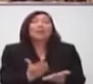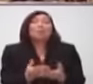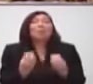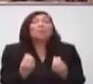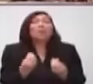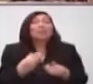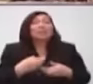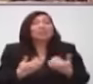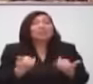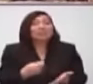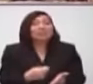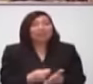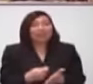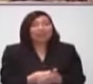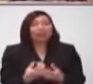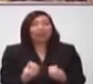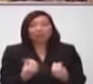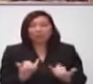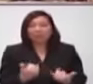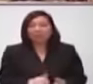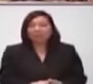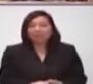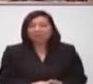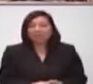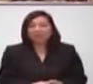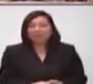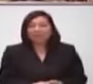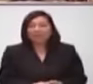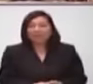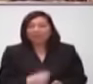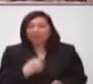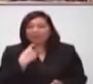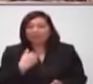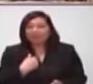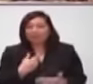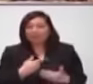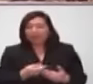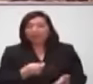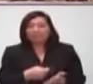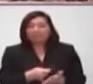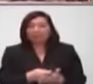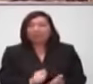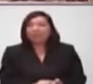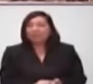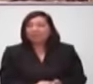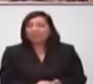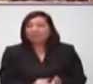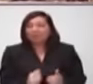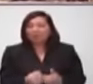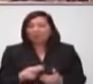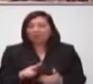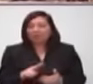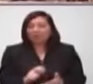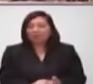qué se produce este pago y cómo se produce este pago, que dicho sea de paso, debo adelantar que este pago se produce con